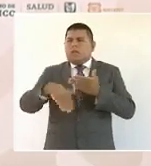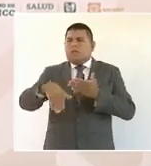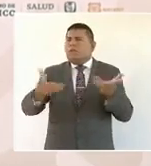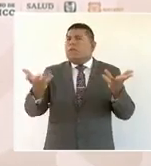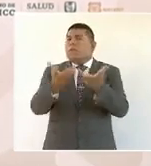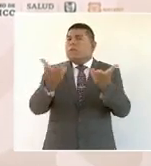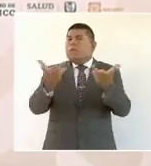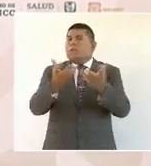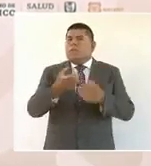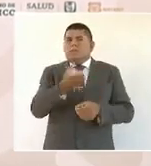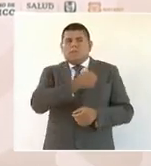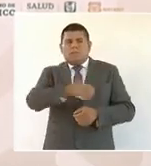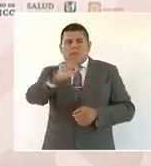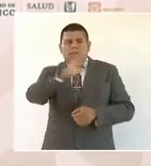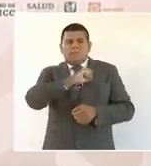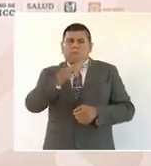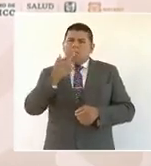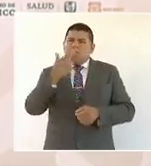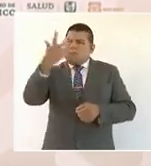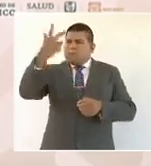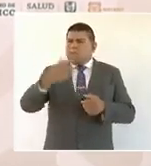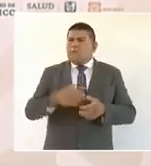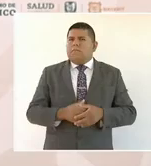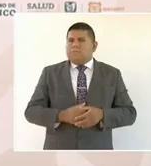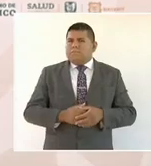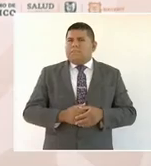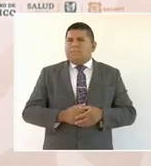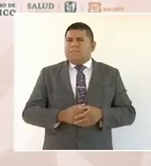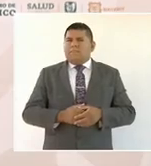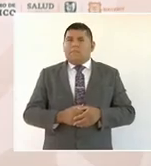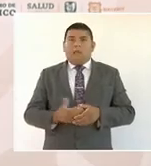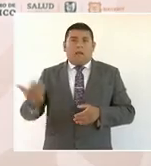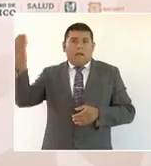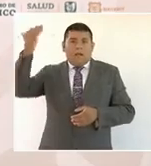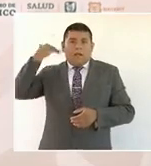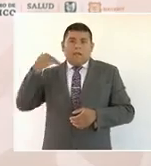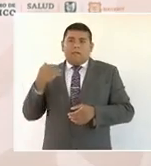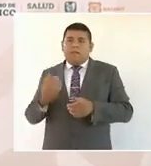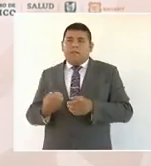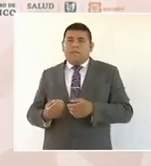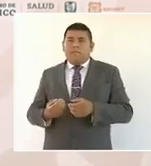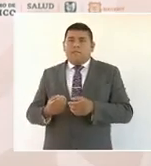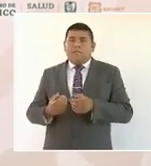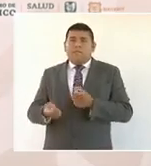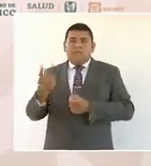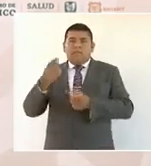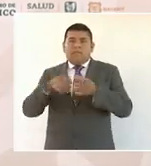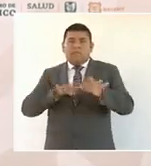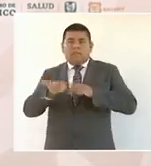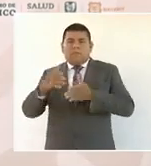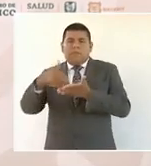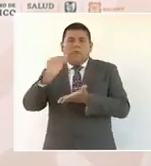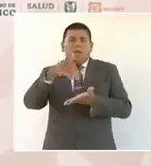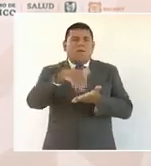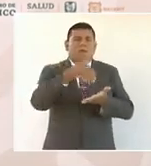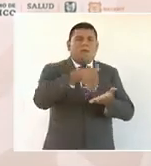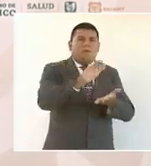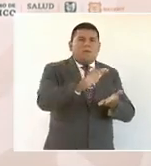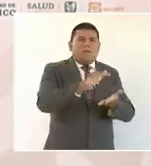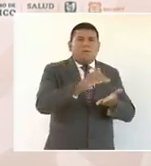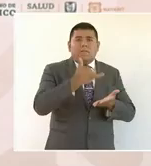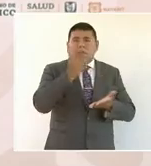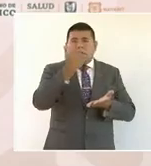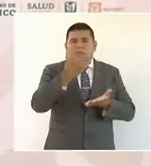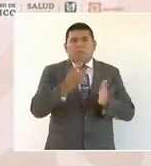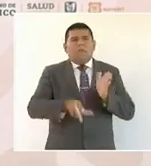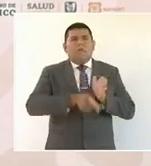el servicio de salud. Los que fueron despedidos injustificadamente, injustamente, van a